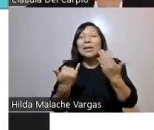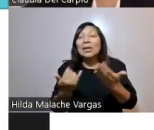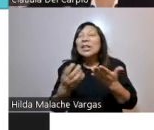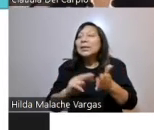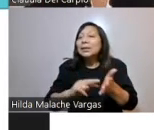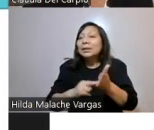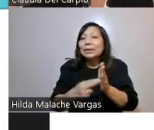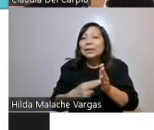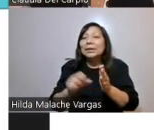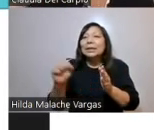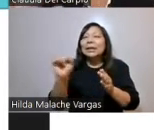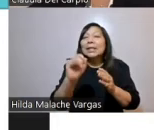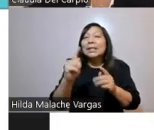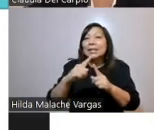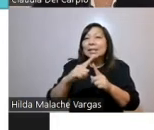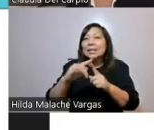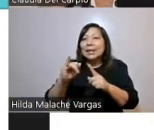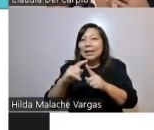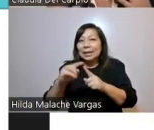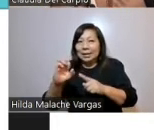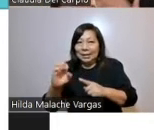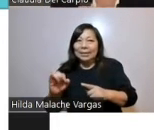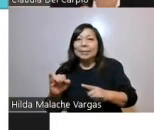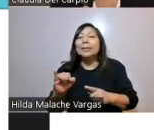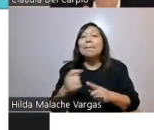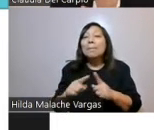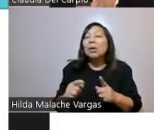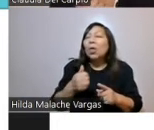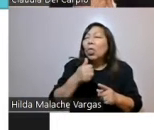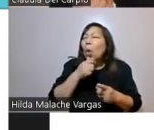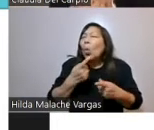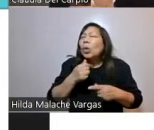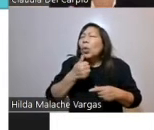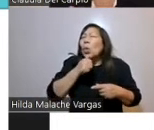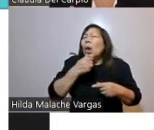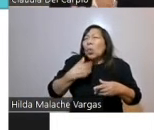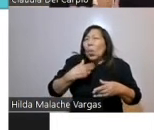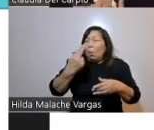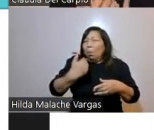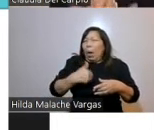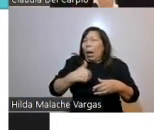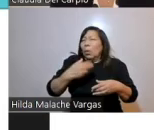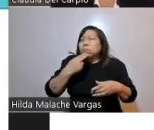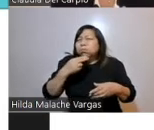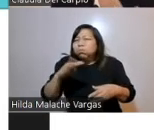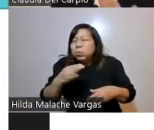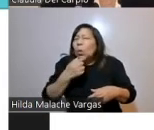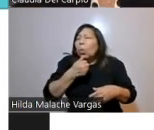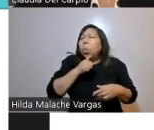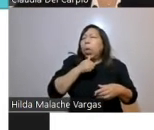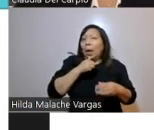se llama la cistitis postcoital, ese dolor al orinar y orinar a cada ratito después del